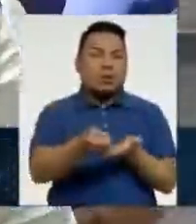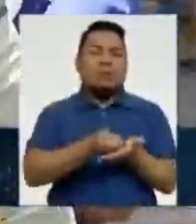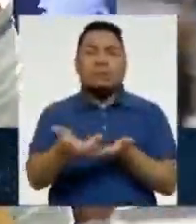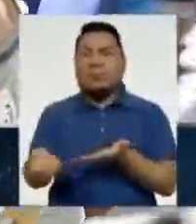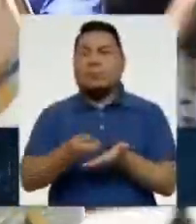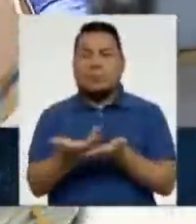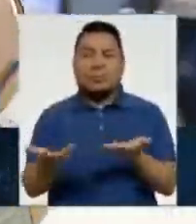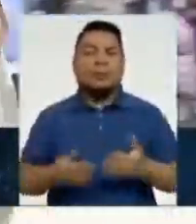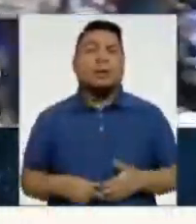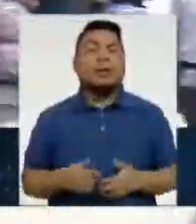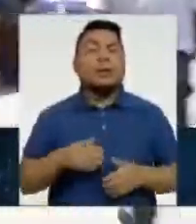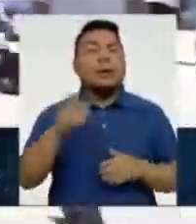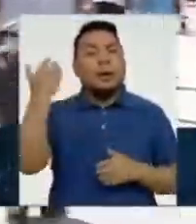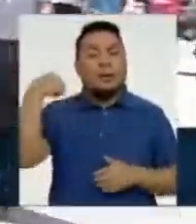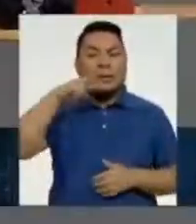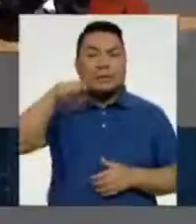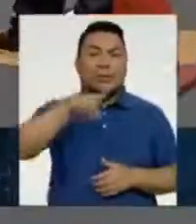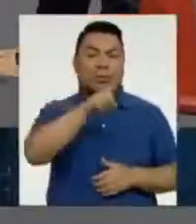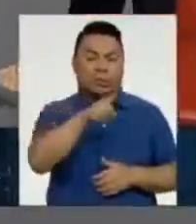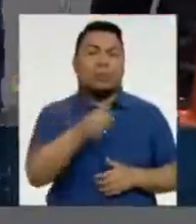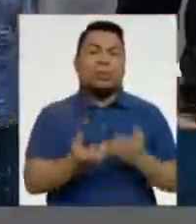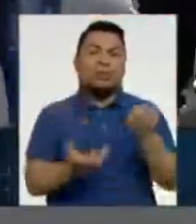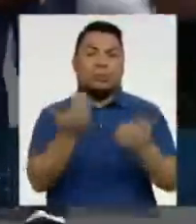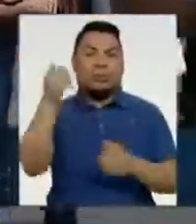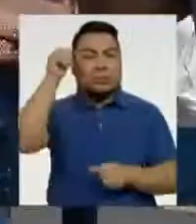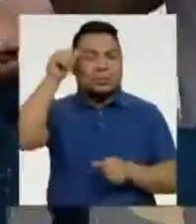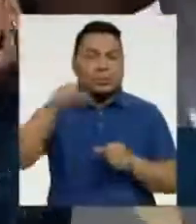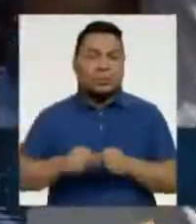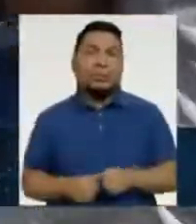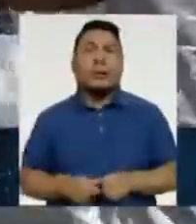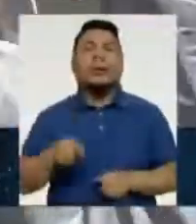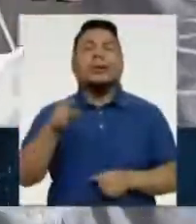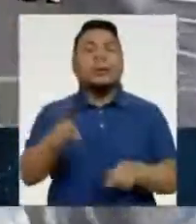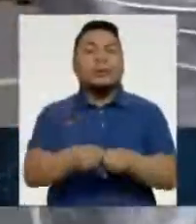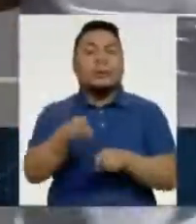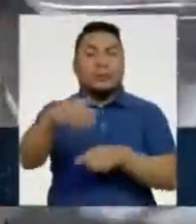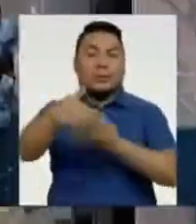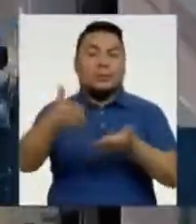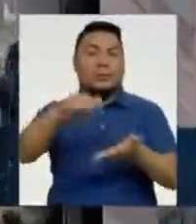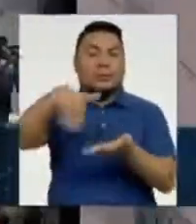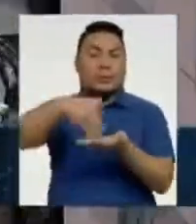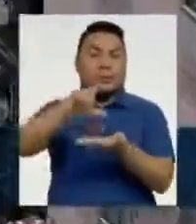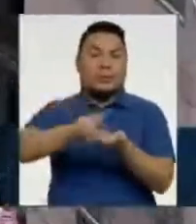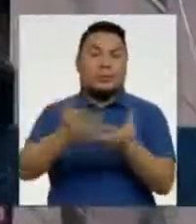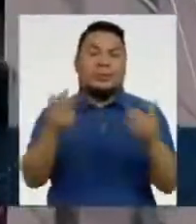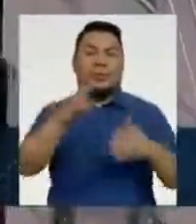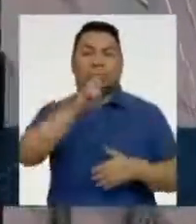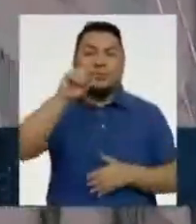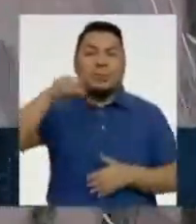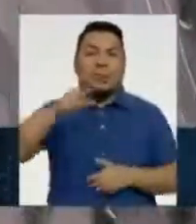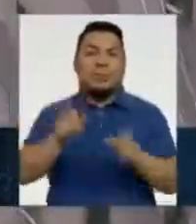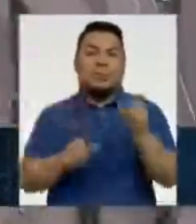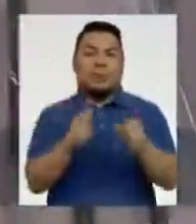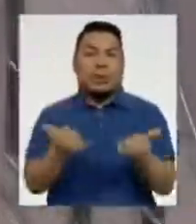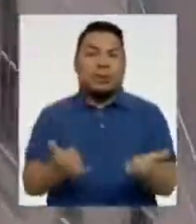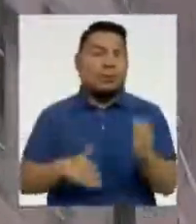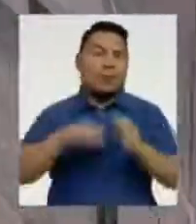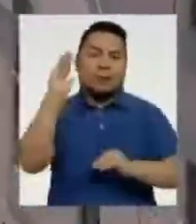la del 2001, fecha en la que ocurrió la tragedia. Por aquel entonces, Mesa Redonda recibía a 200.000 personas.